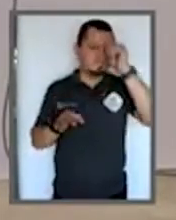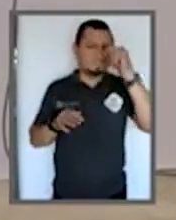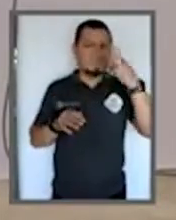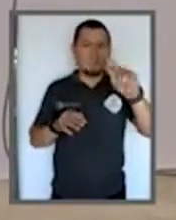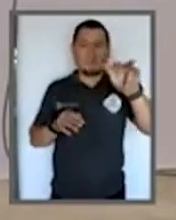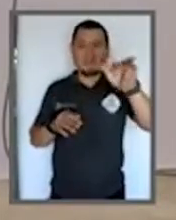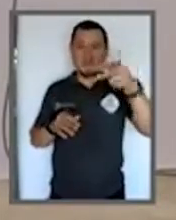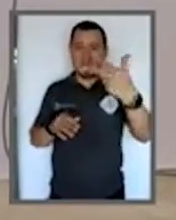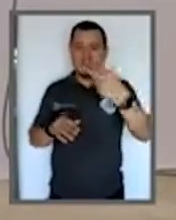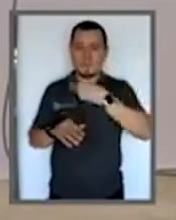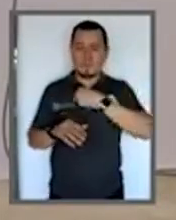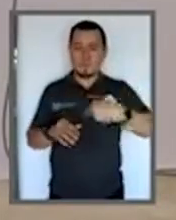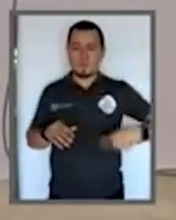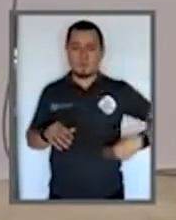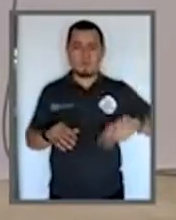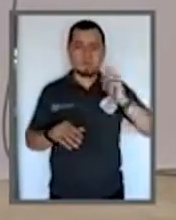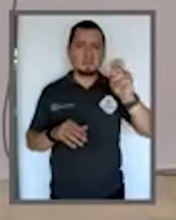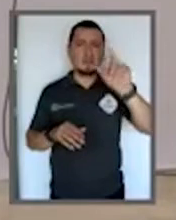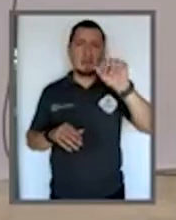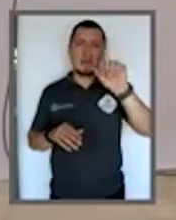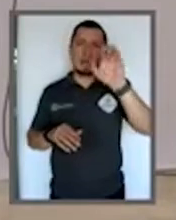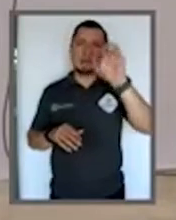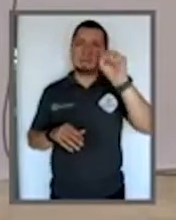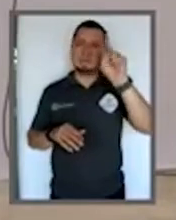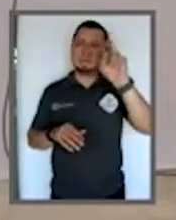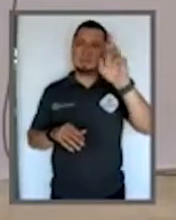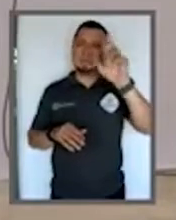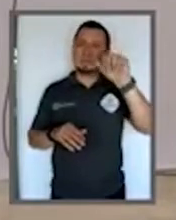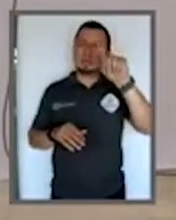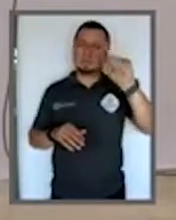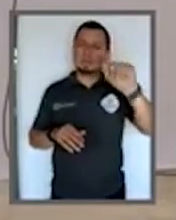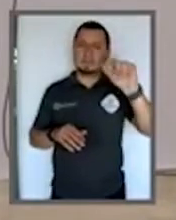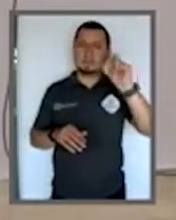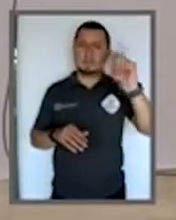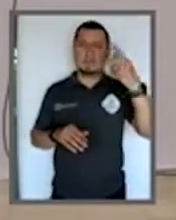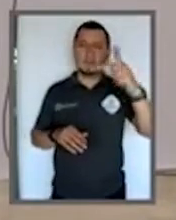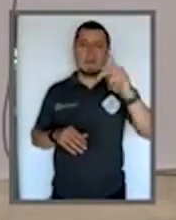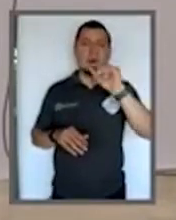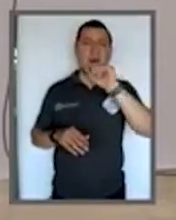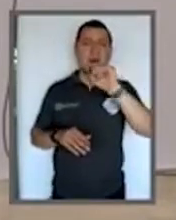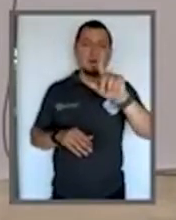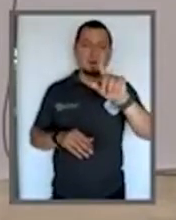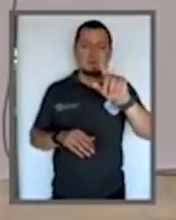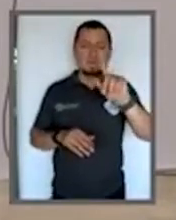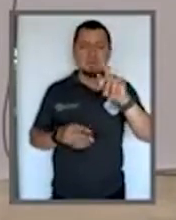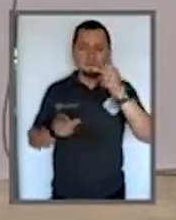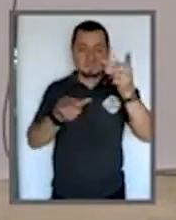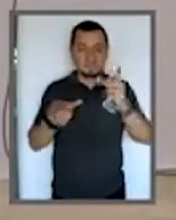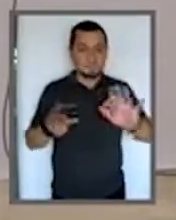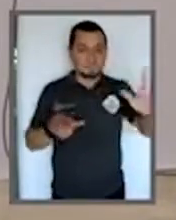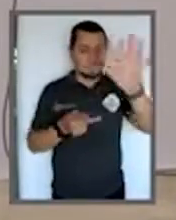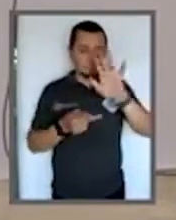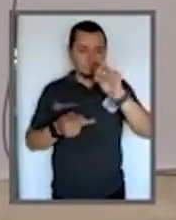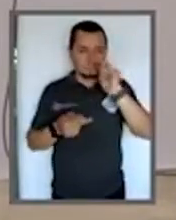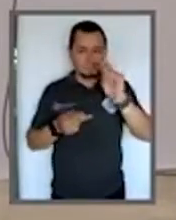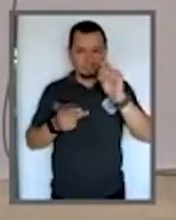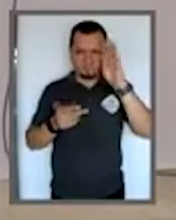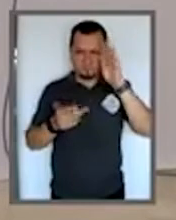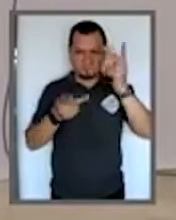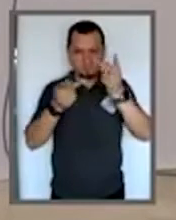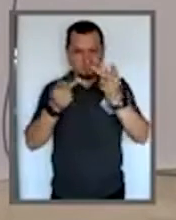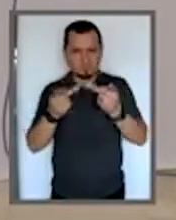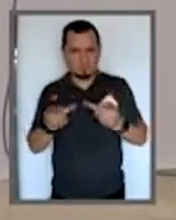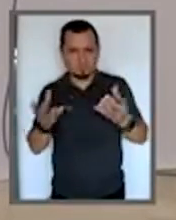acatadas para garantizar medidas de seguridad sanitaria de acuerdo con mauro garcía marín secretario técnico de la mesa de reactivación